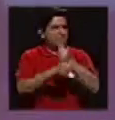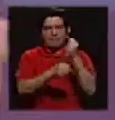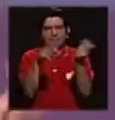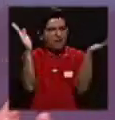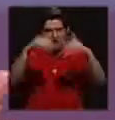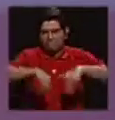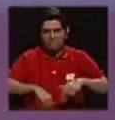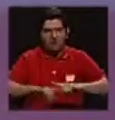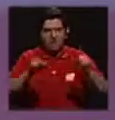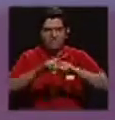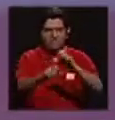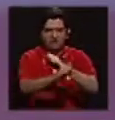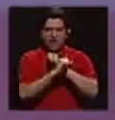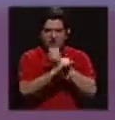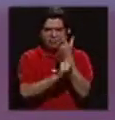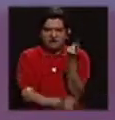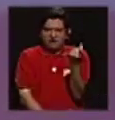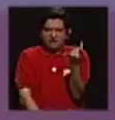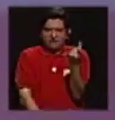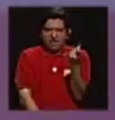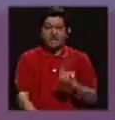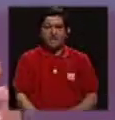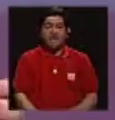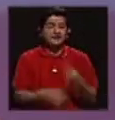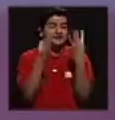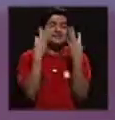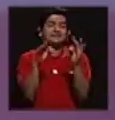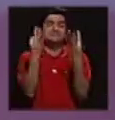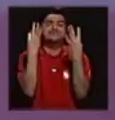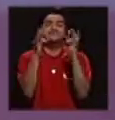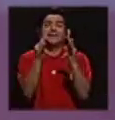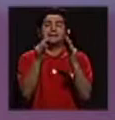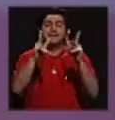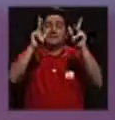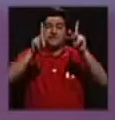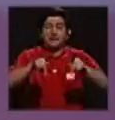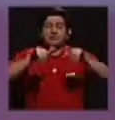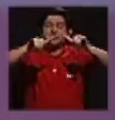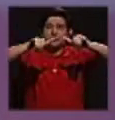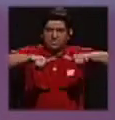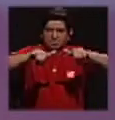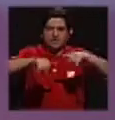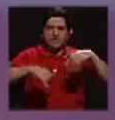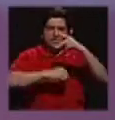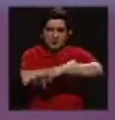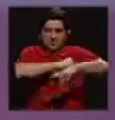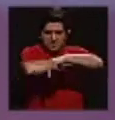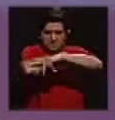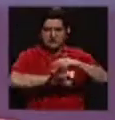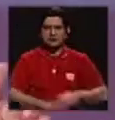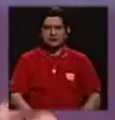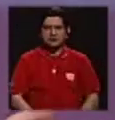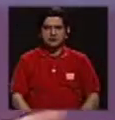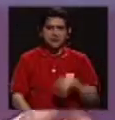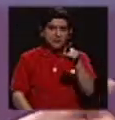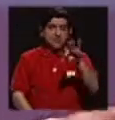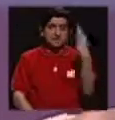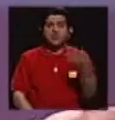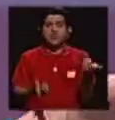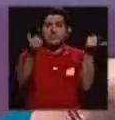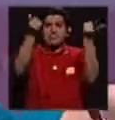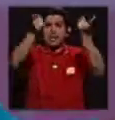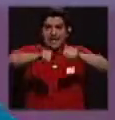empleo, una serie de garantías que falta, ¿verdad?, para tratar de que realmente la persona se mantenga dentro del país y que los